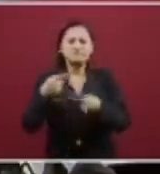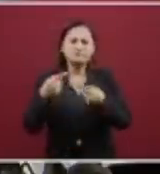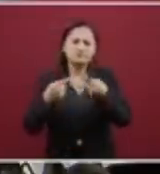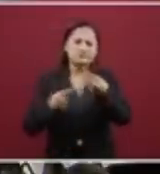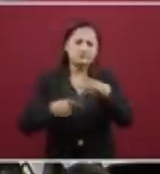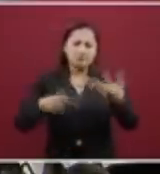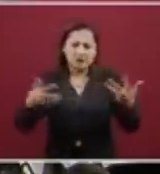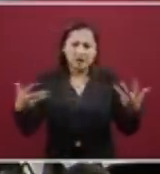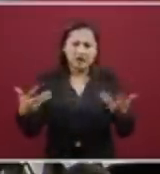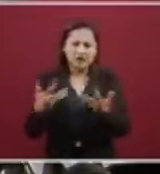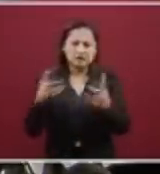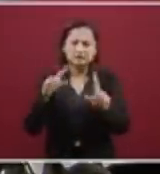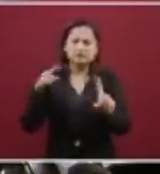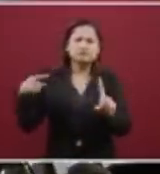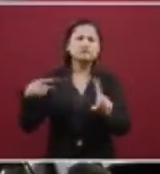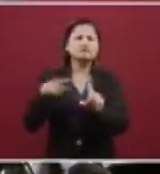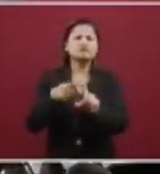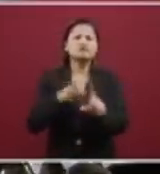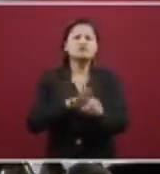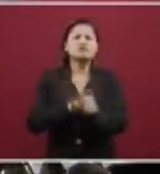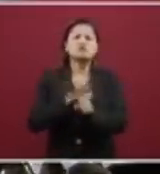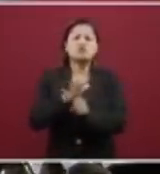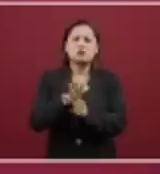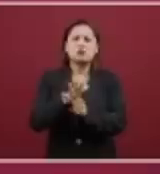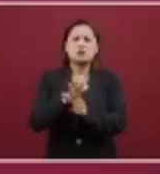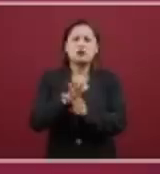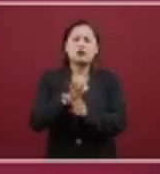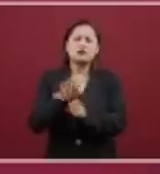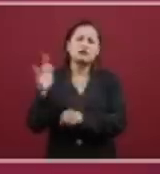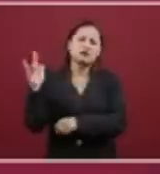mejorar todo el sistema aeroportuario